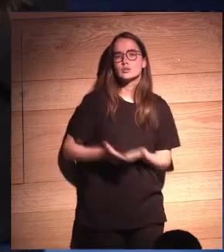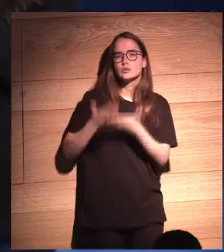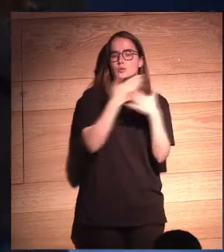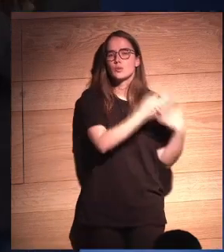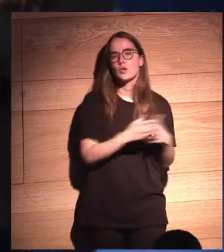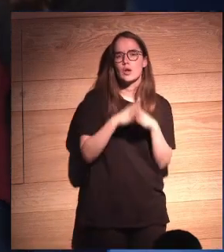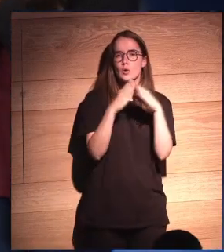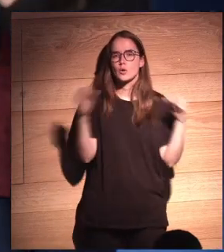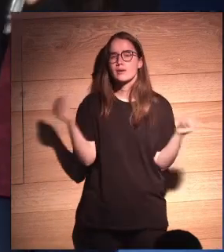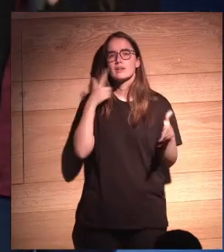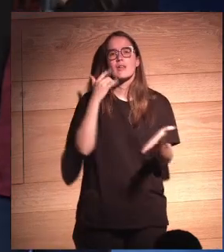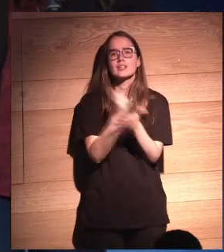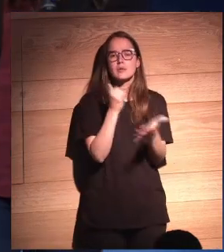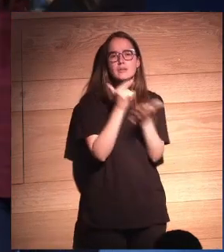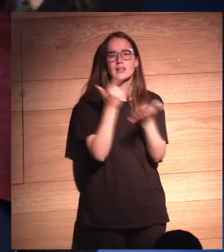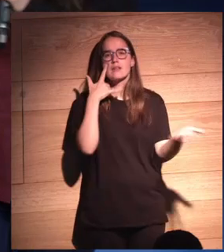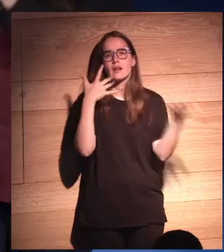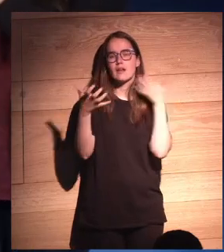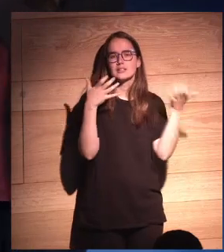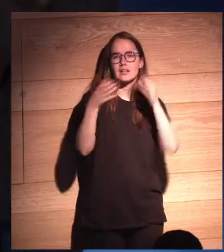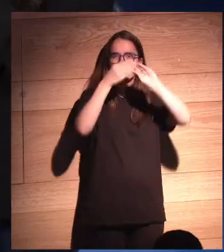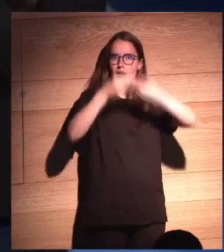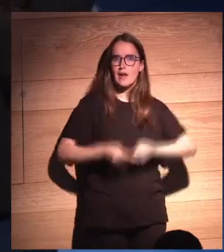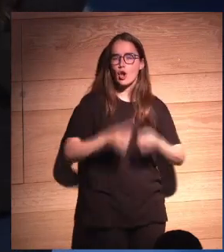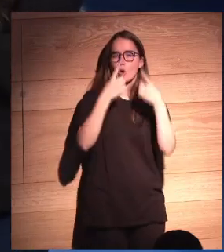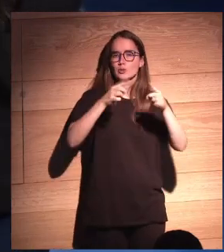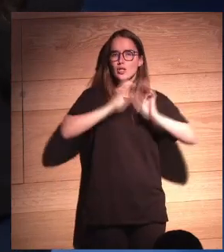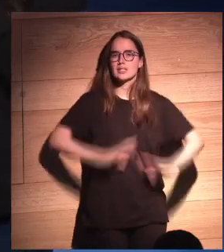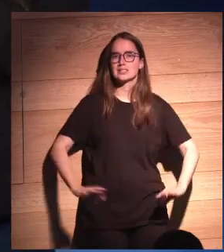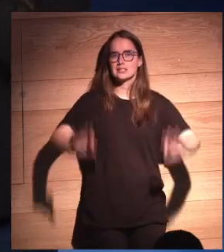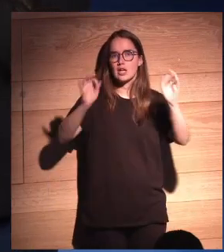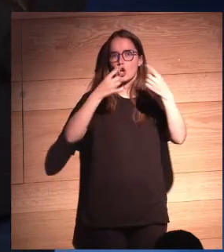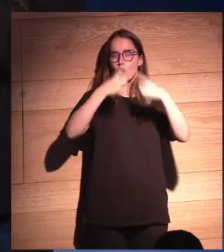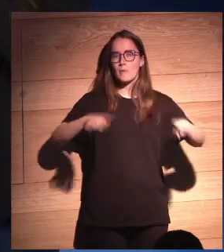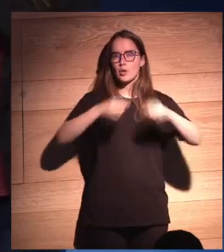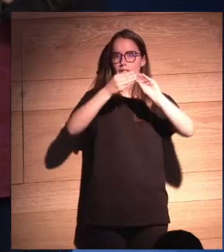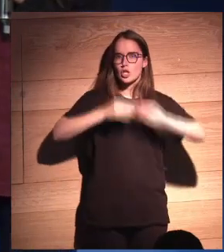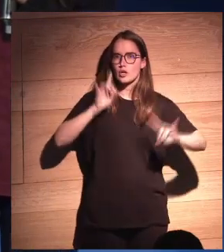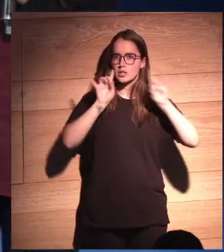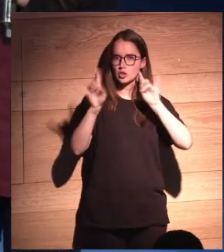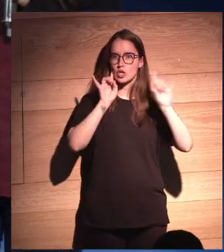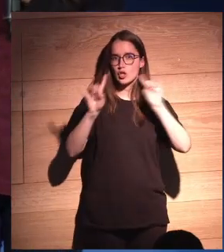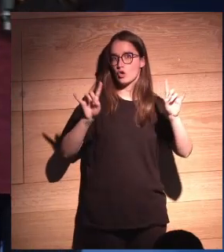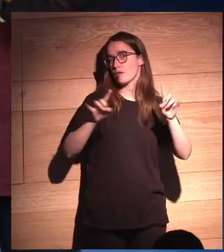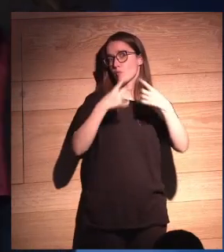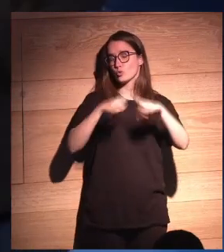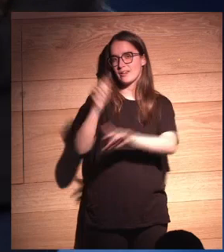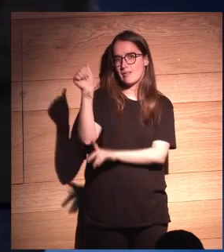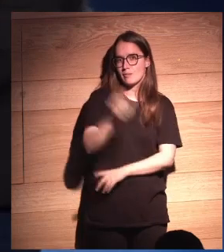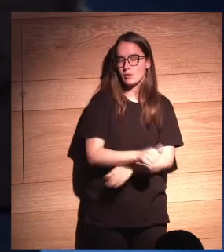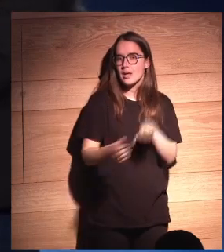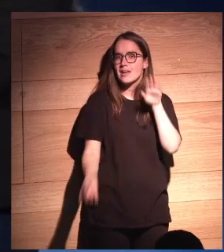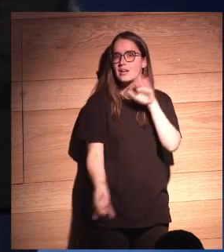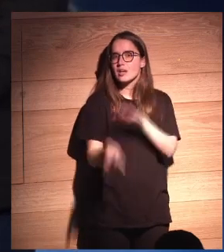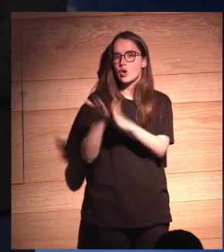en la Universidad Experimental de las Artes de la Composición, especializándose en composición y sonido de bandas sonoras, y